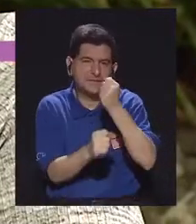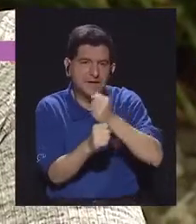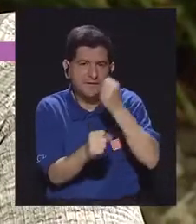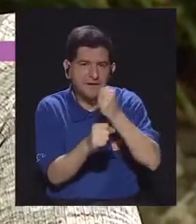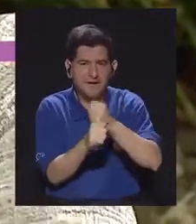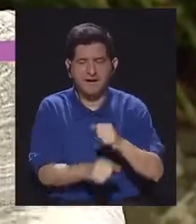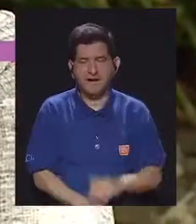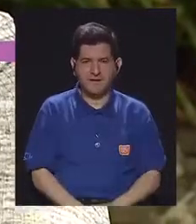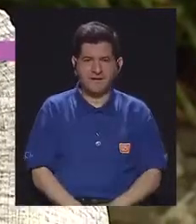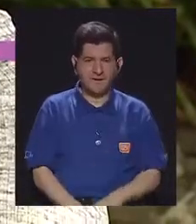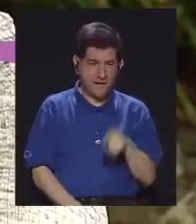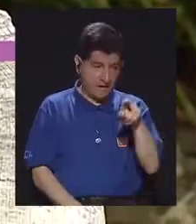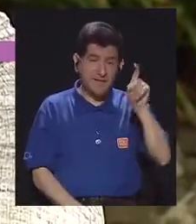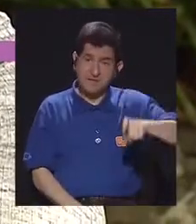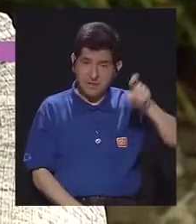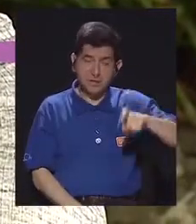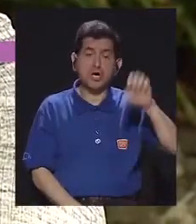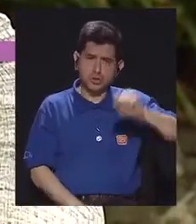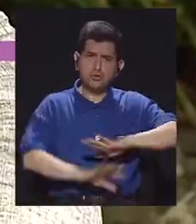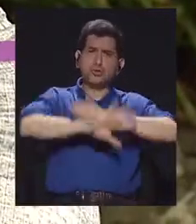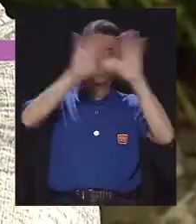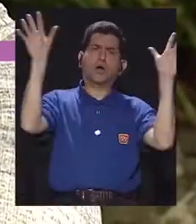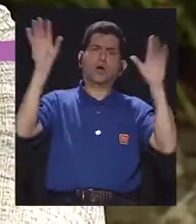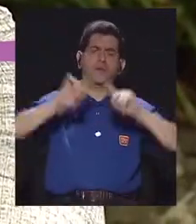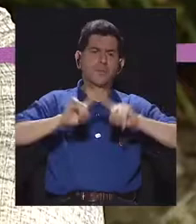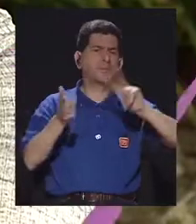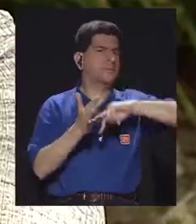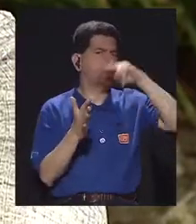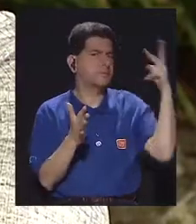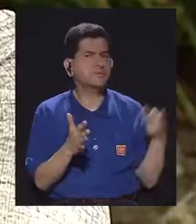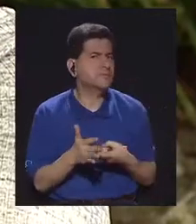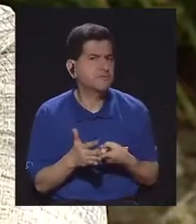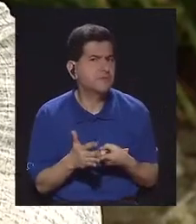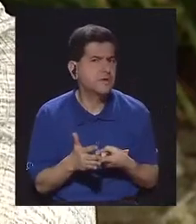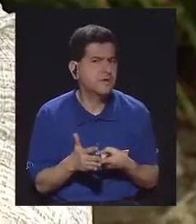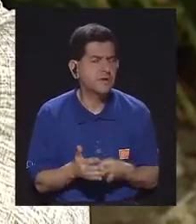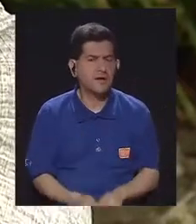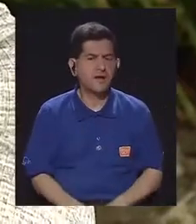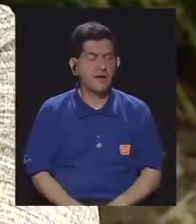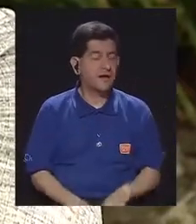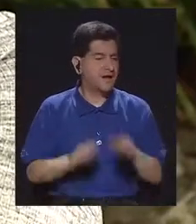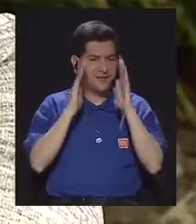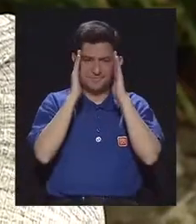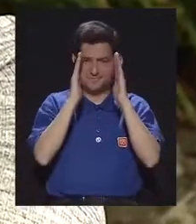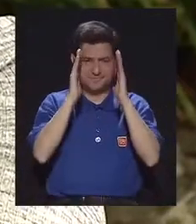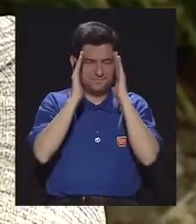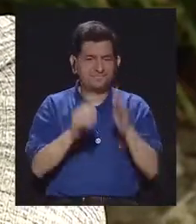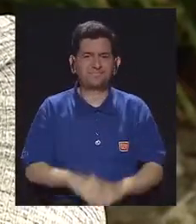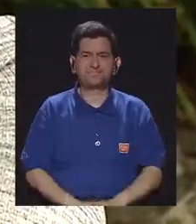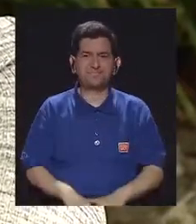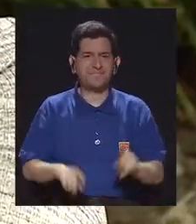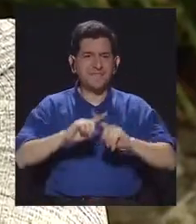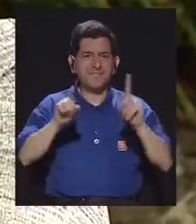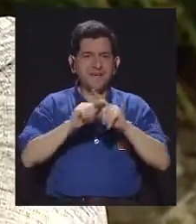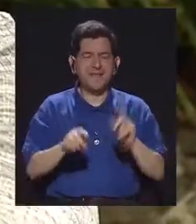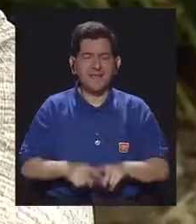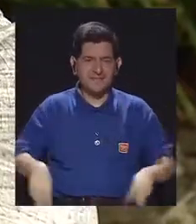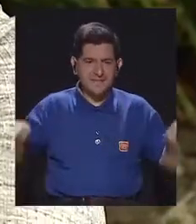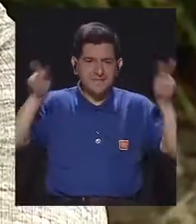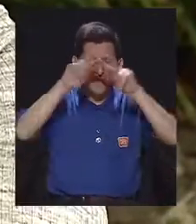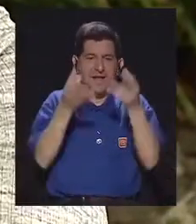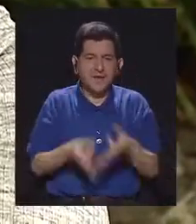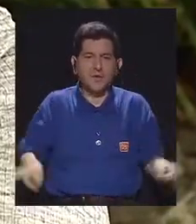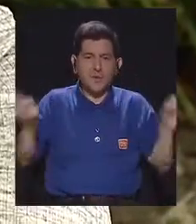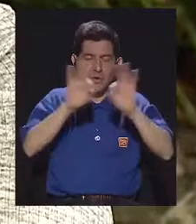trabajar. Eso es necesario, sí, claro. Pero eso significa que se están descuidando otros valores importantes, el valor de la